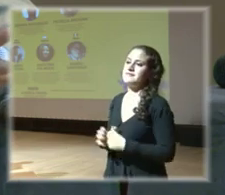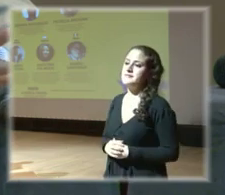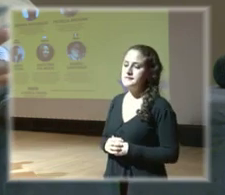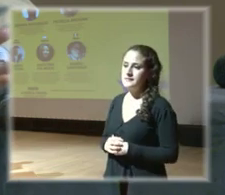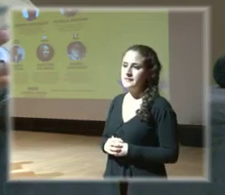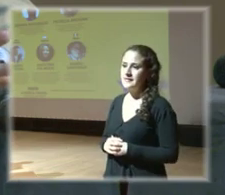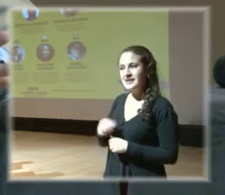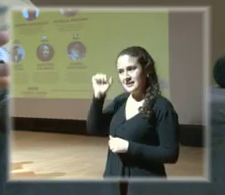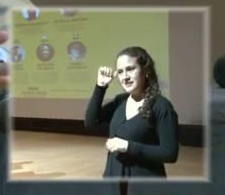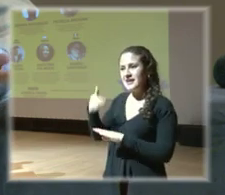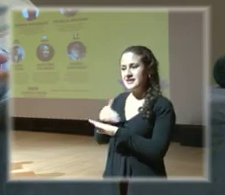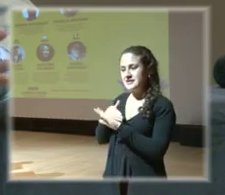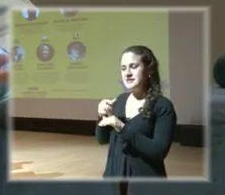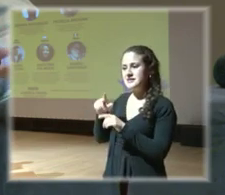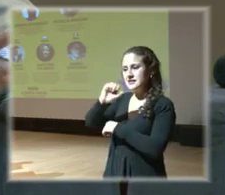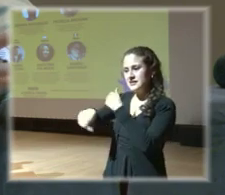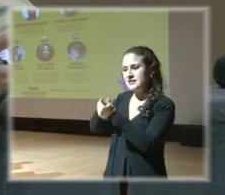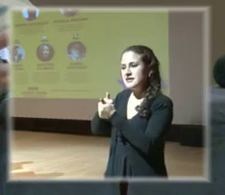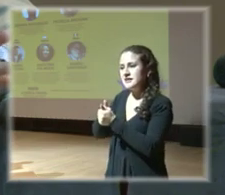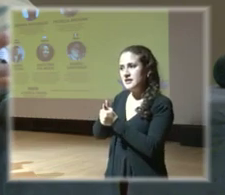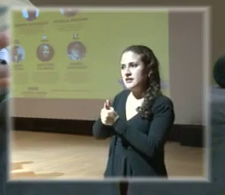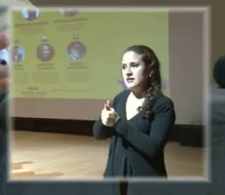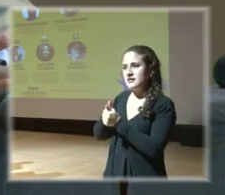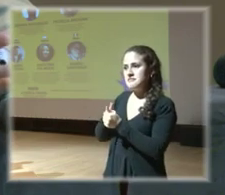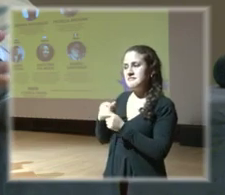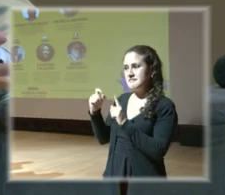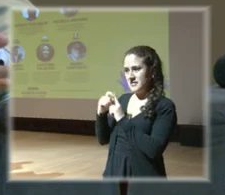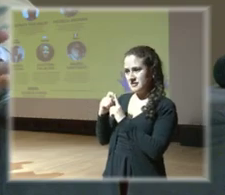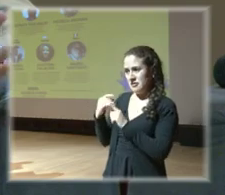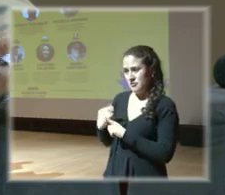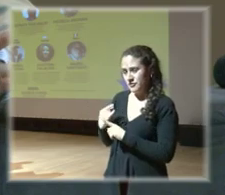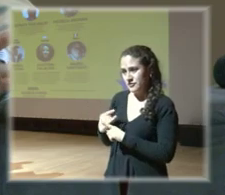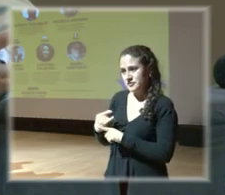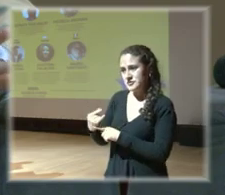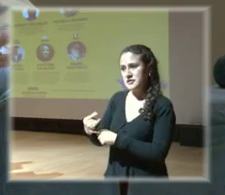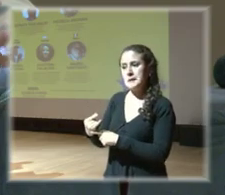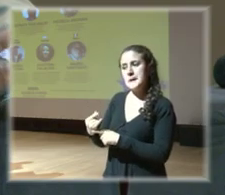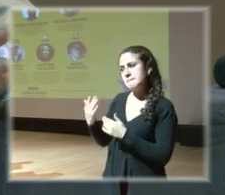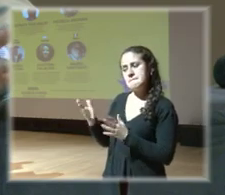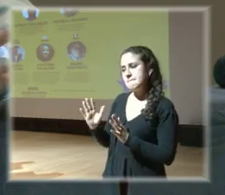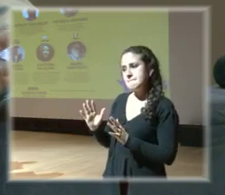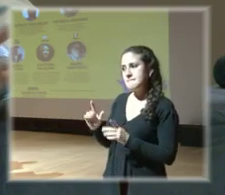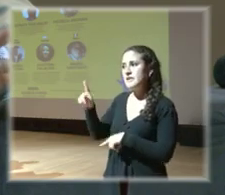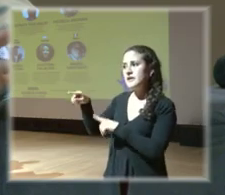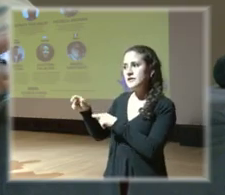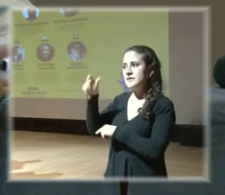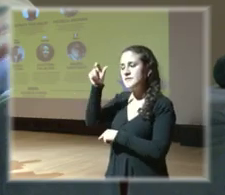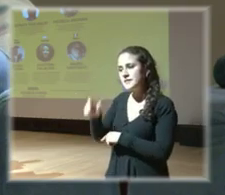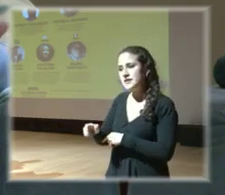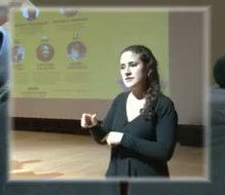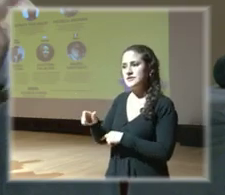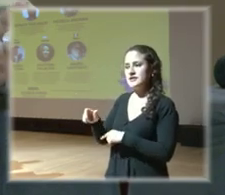Recordemos que, bueno, la interdicción ahora cada vez menos se utiliza para personas, como dicen algunos códigos